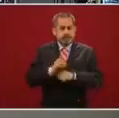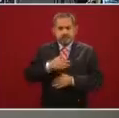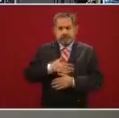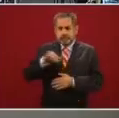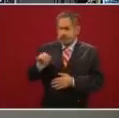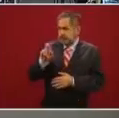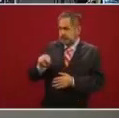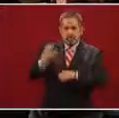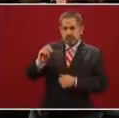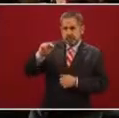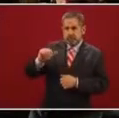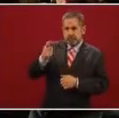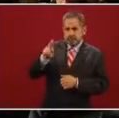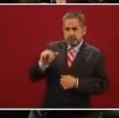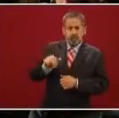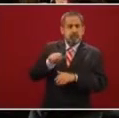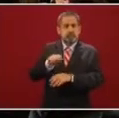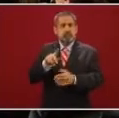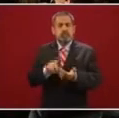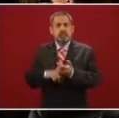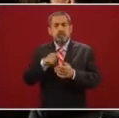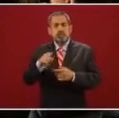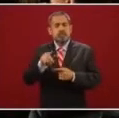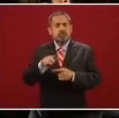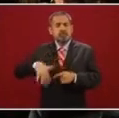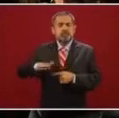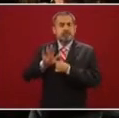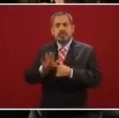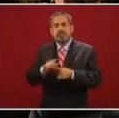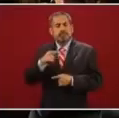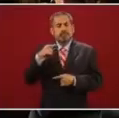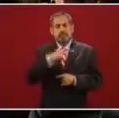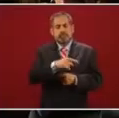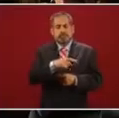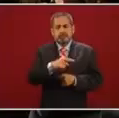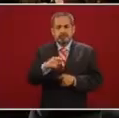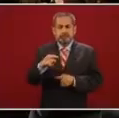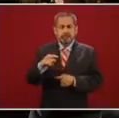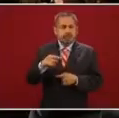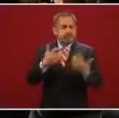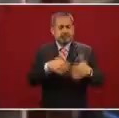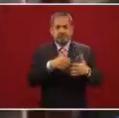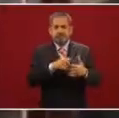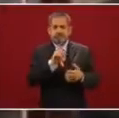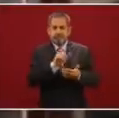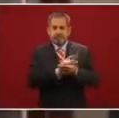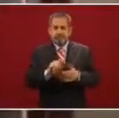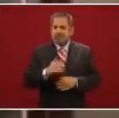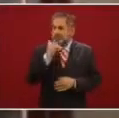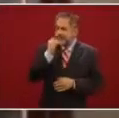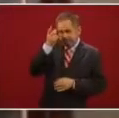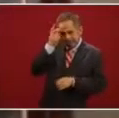Juan Carlos Machorro del portal Expo, es sobre lo de la exposición que hizo el presidente de la planta de Constellation. Directora,